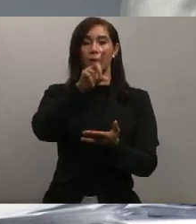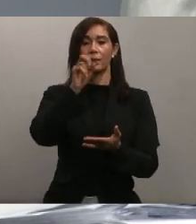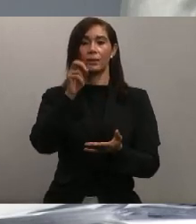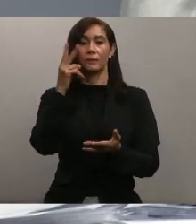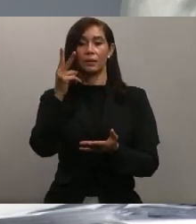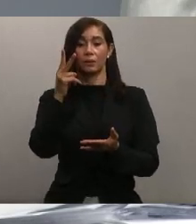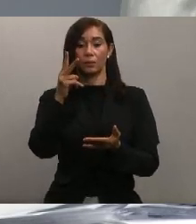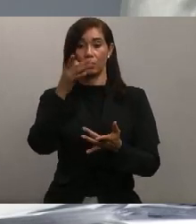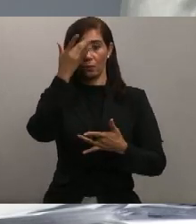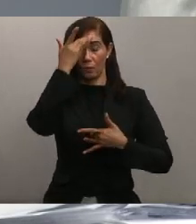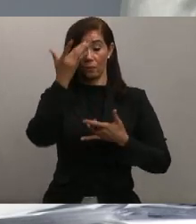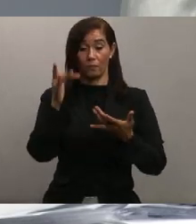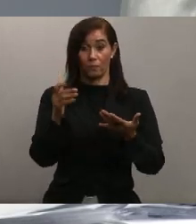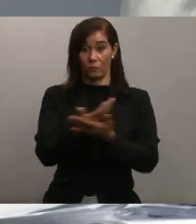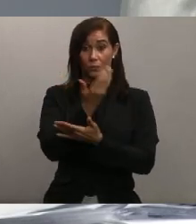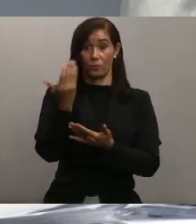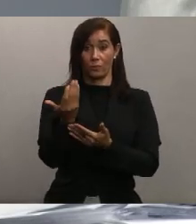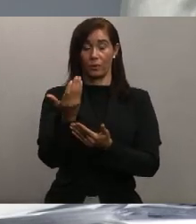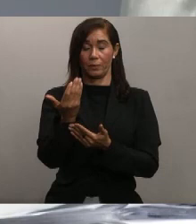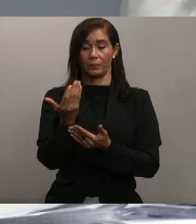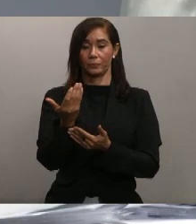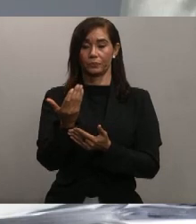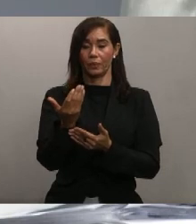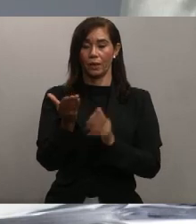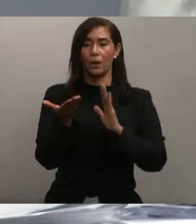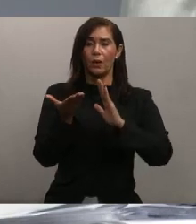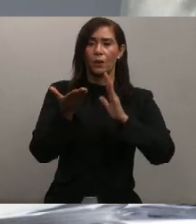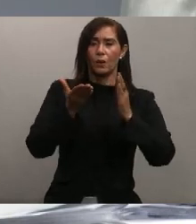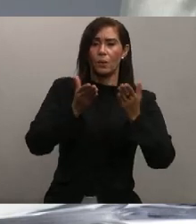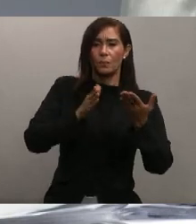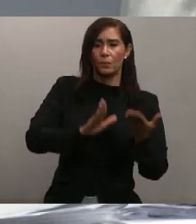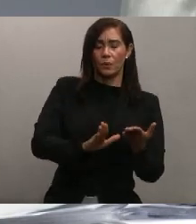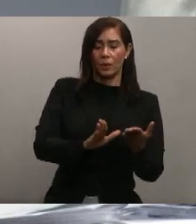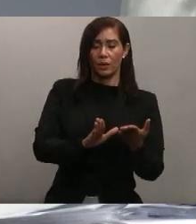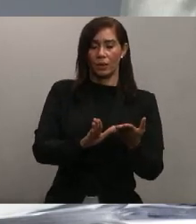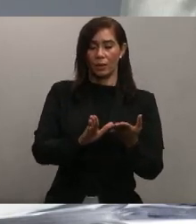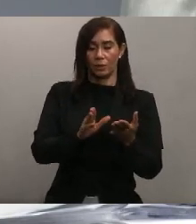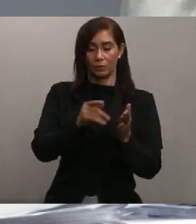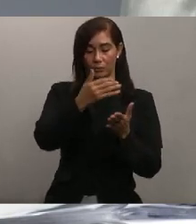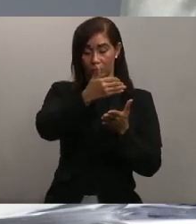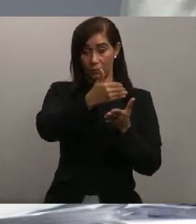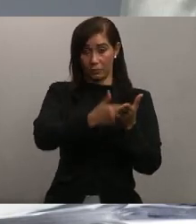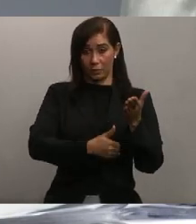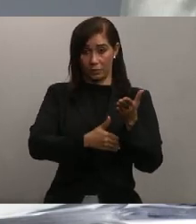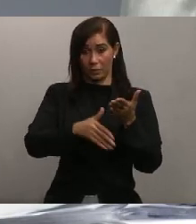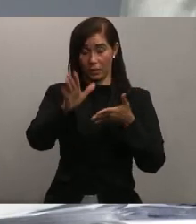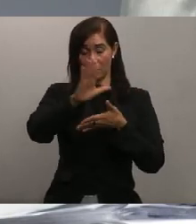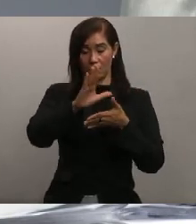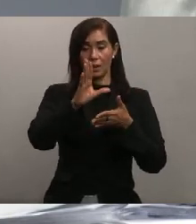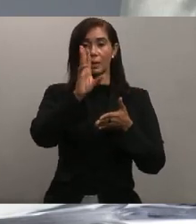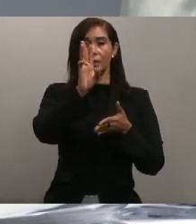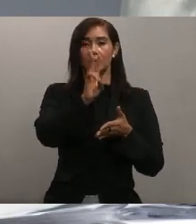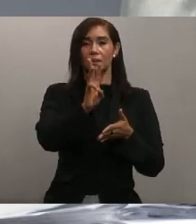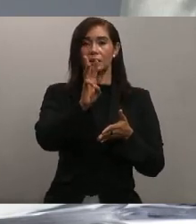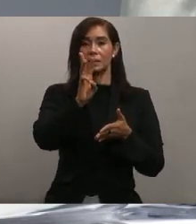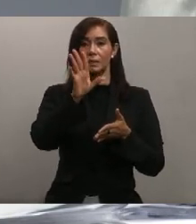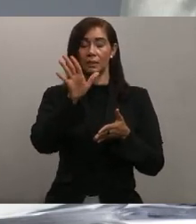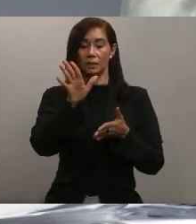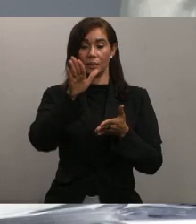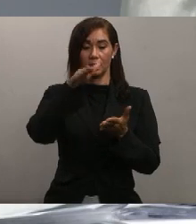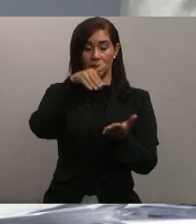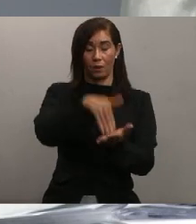fueron casos nuevos, y el número de defunciones registradas a la fecha